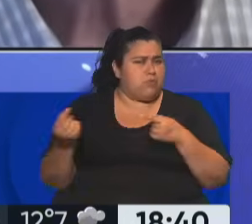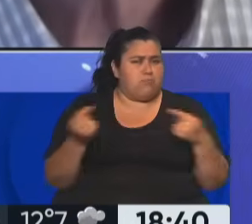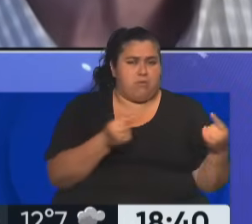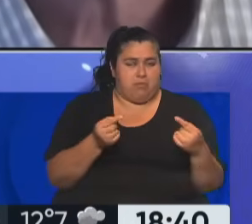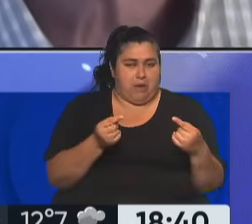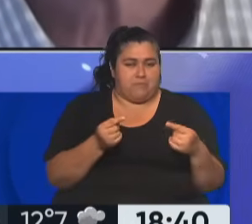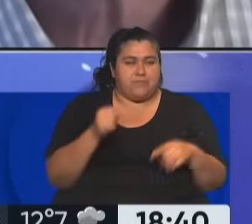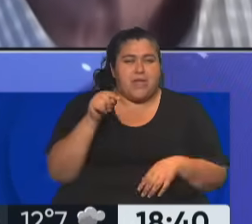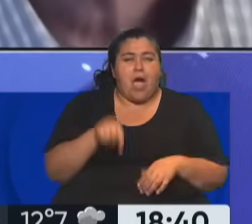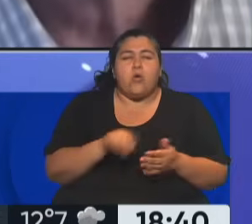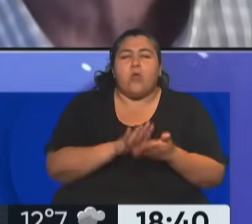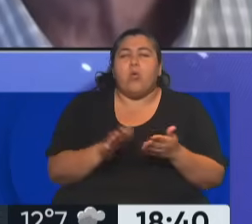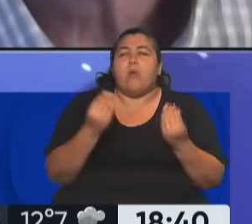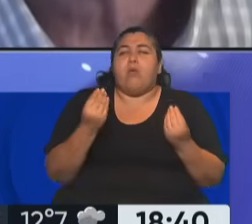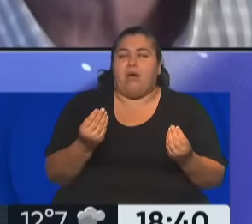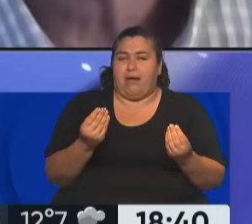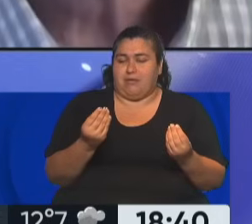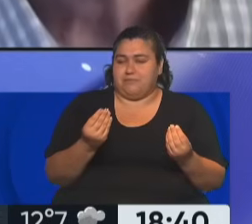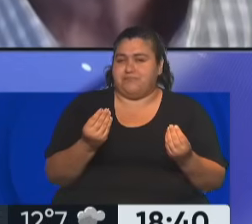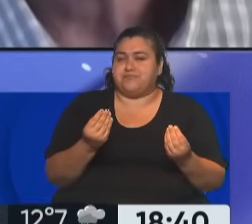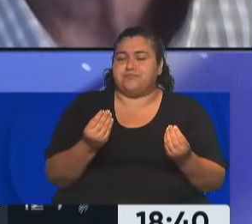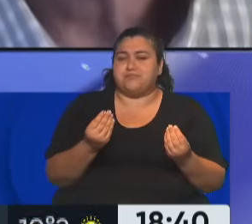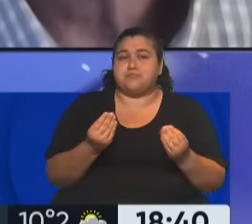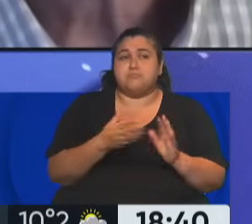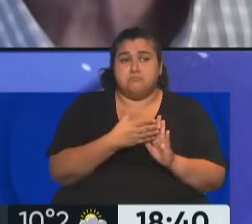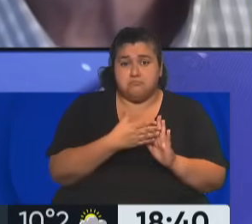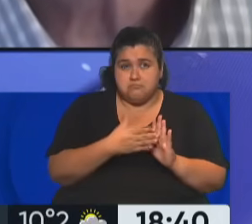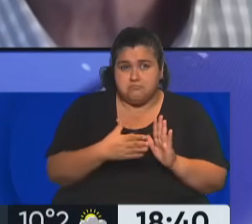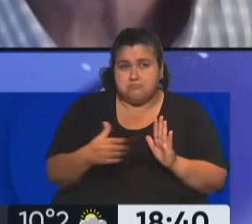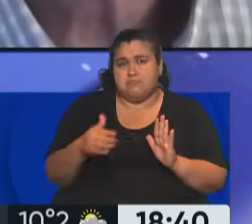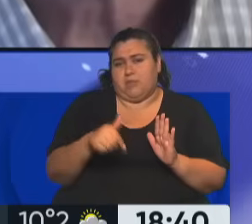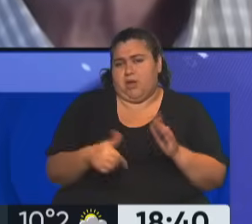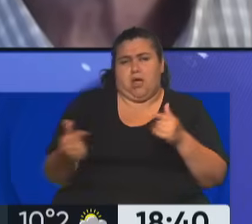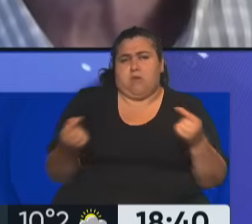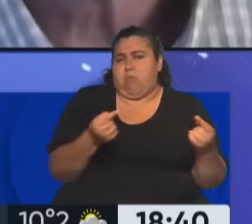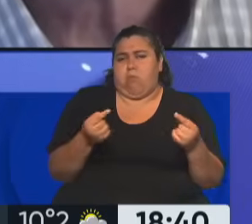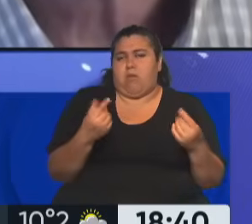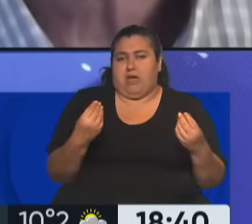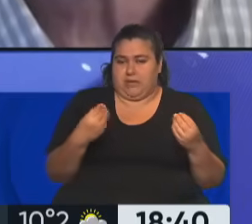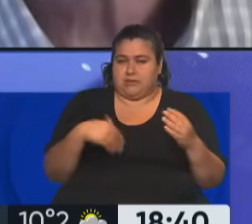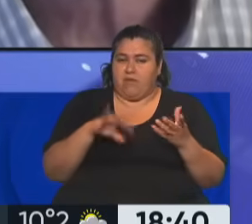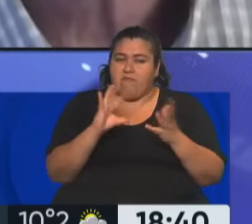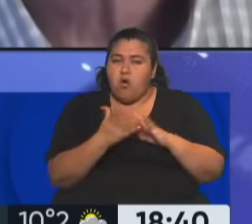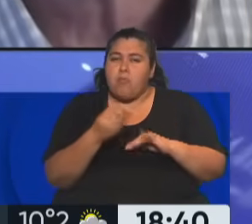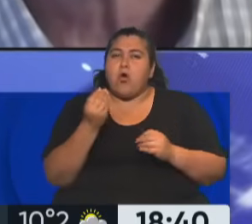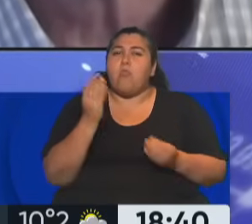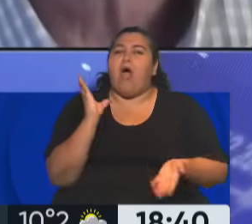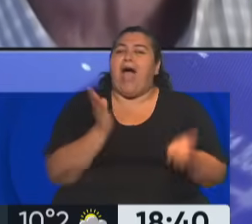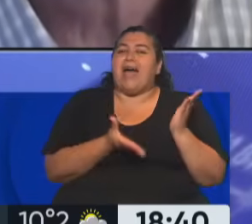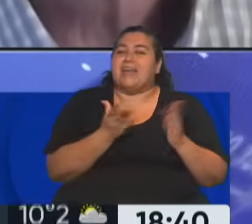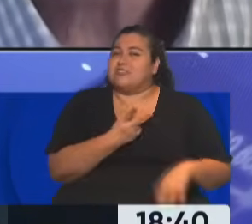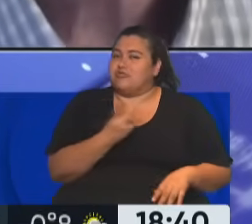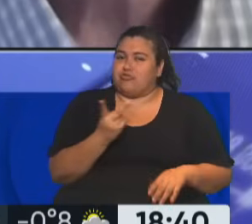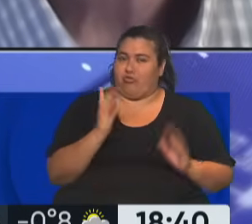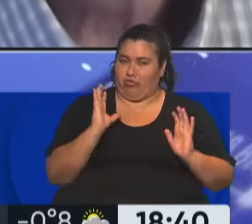novedad me parece aquí es el tipo de, o la escalada en términos de tal vez de agresividad y de Bueno, proximidad geográfica de tal las cual.